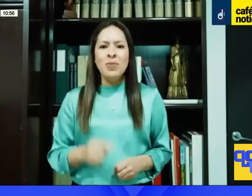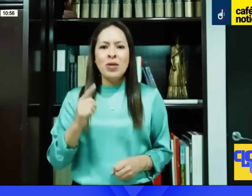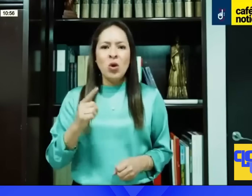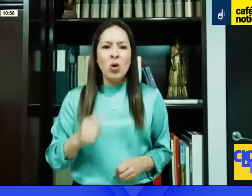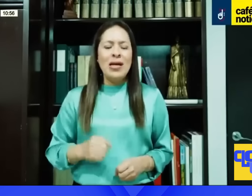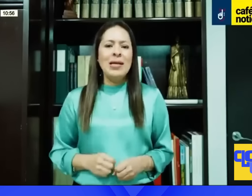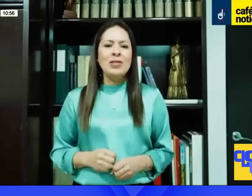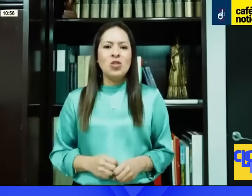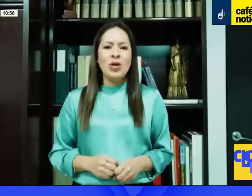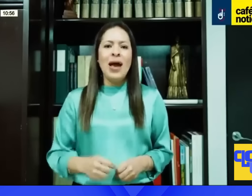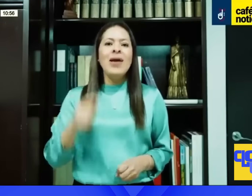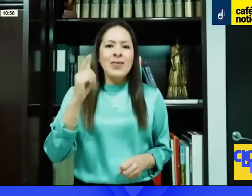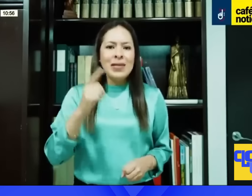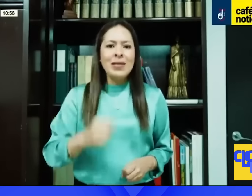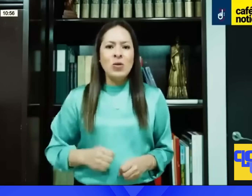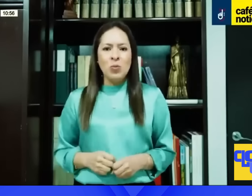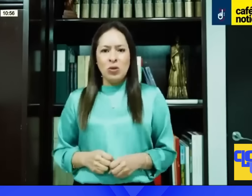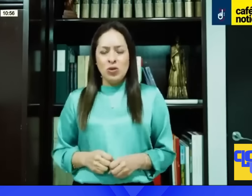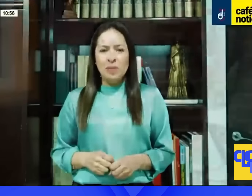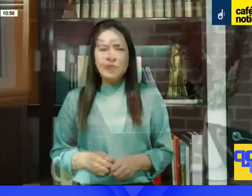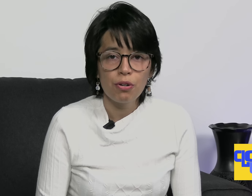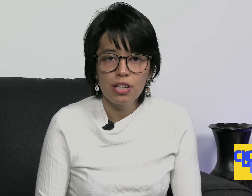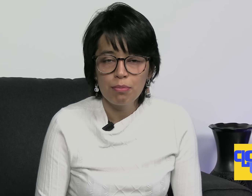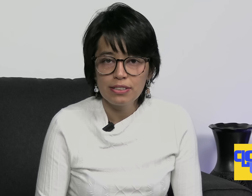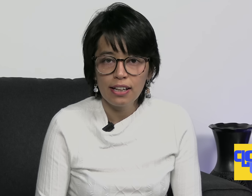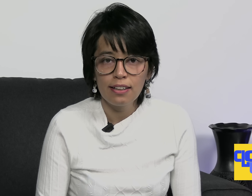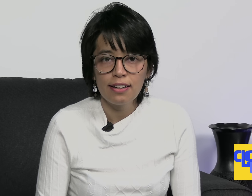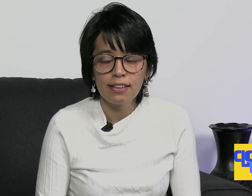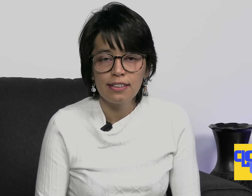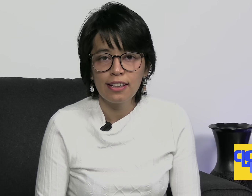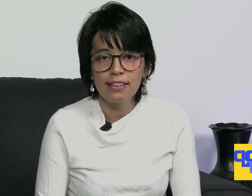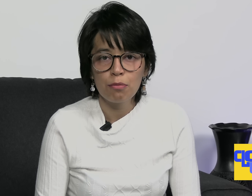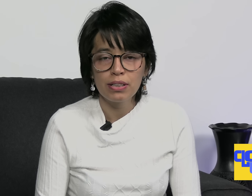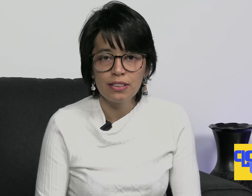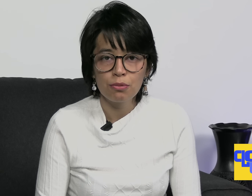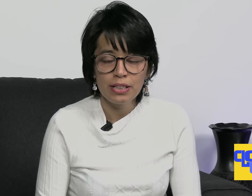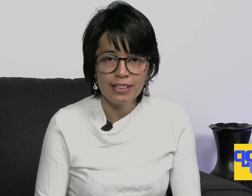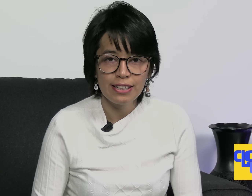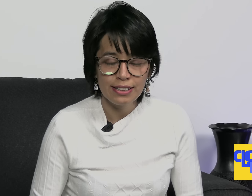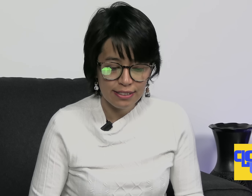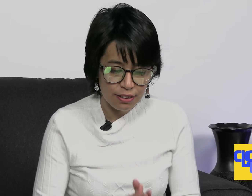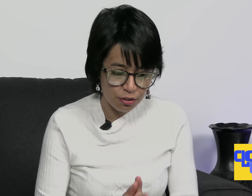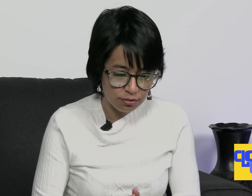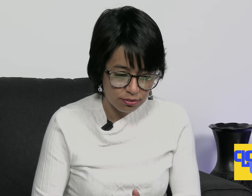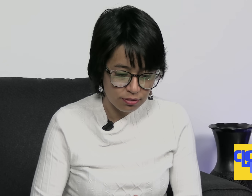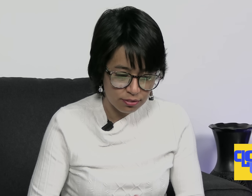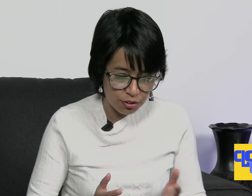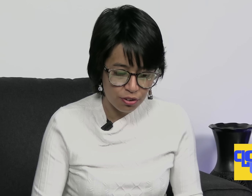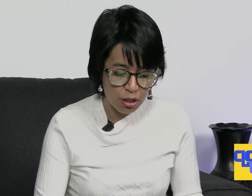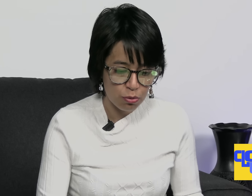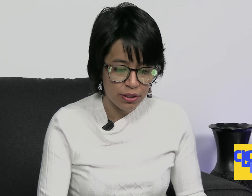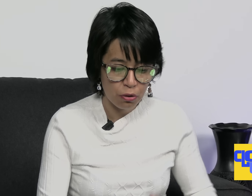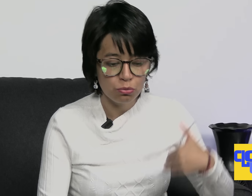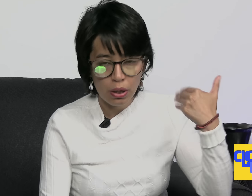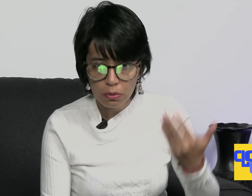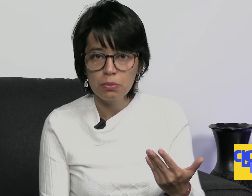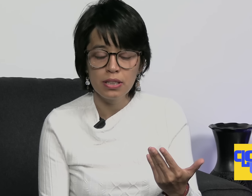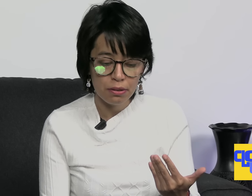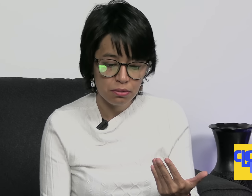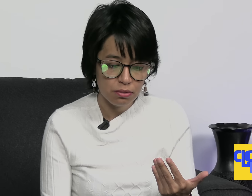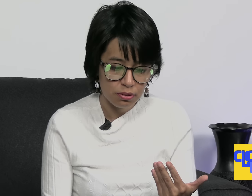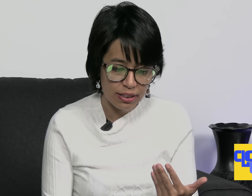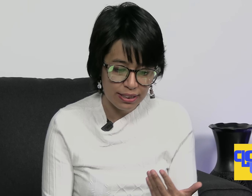el movimiento en la historia de San Luis Potosí. Luego del mensaje de la dirigente del Partido Verde, Karen Castrejón, Noroña publicó un